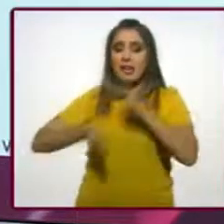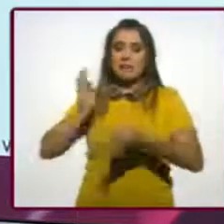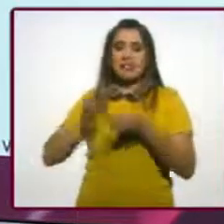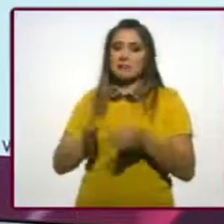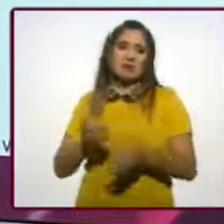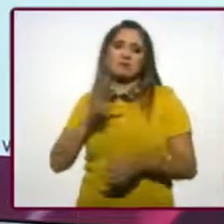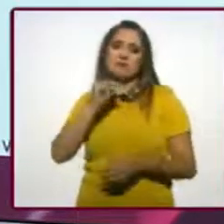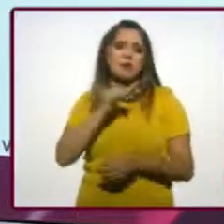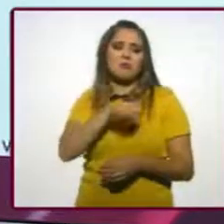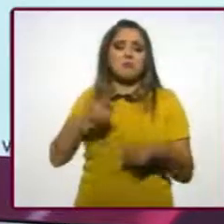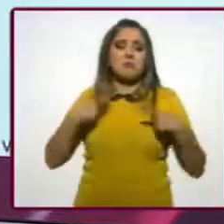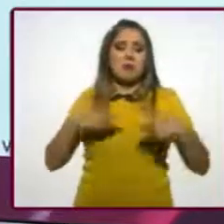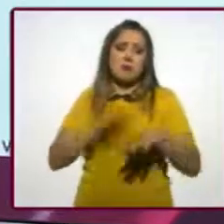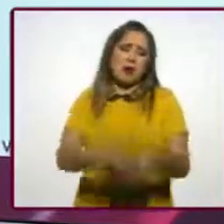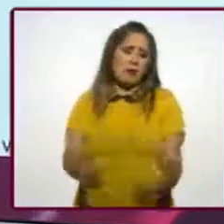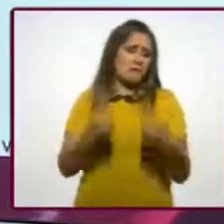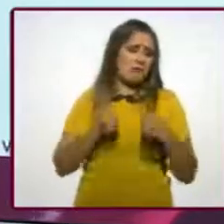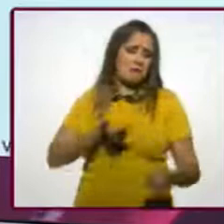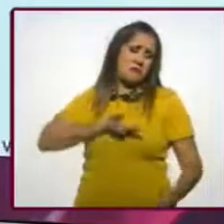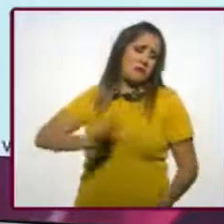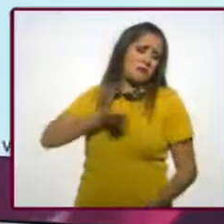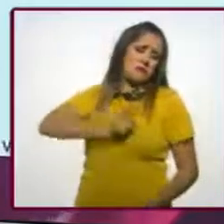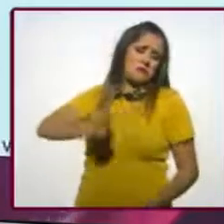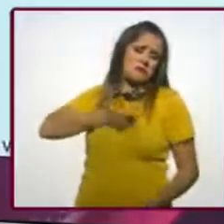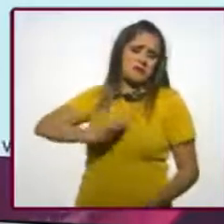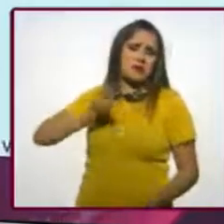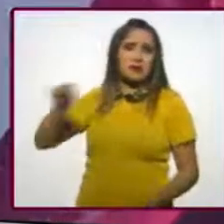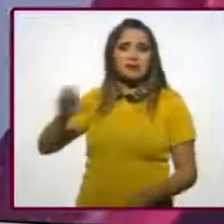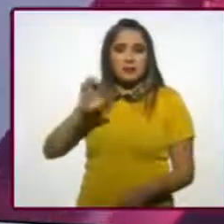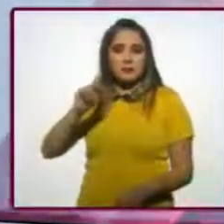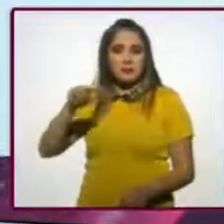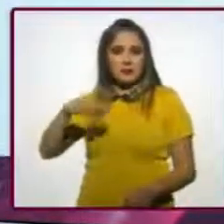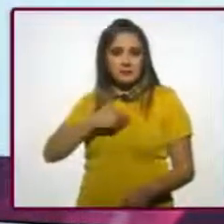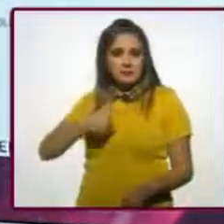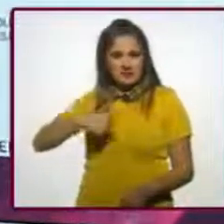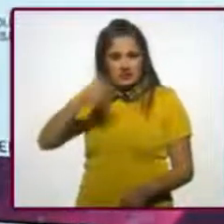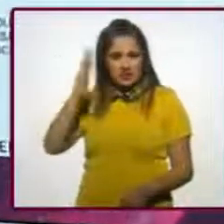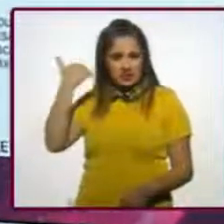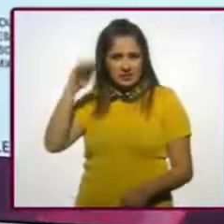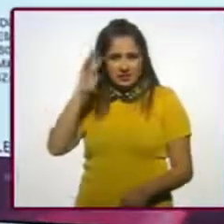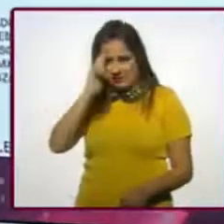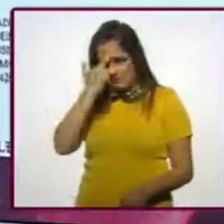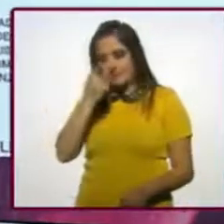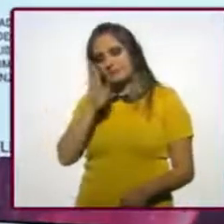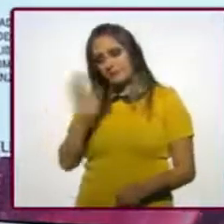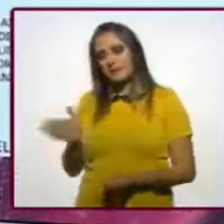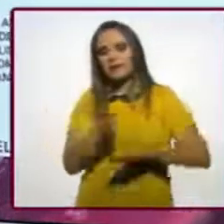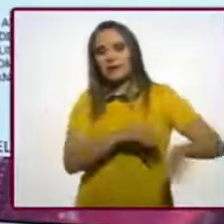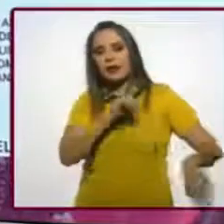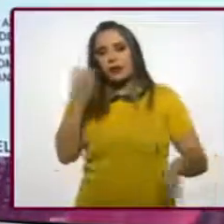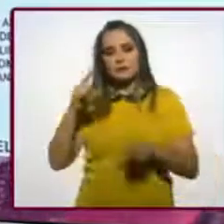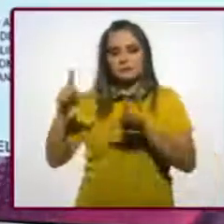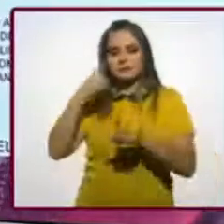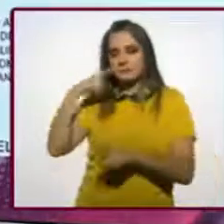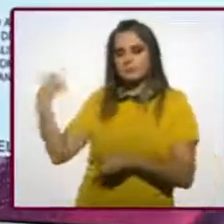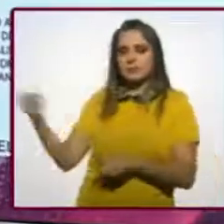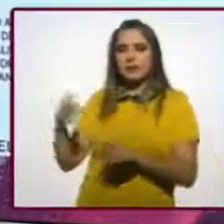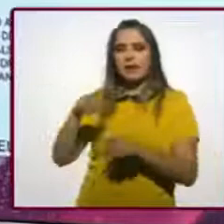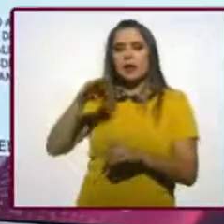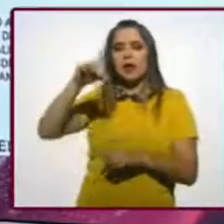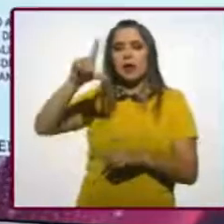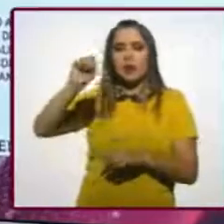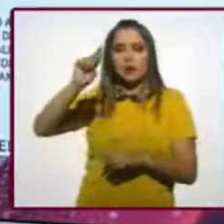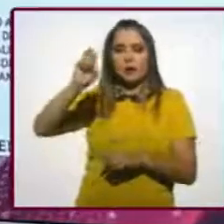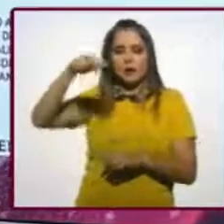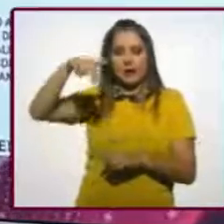los positivos o de los negativos. Por eso, siguiente gráfico, veremos como dos ejemplos lo que publicó Lorena